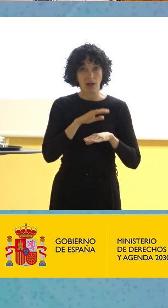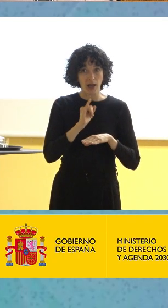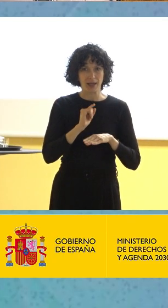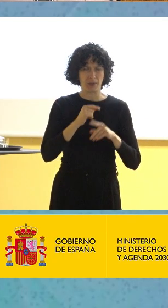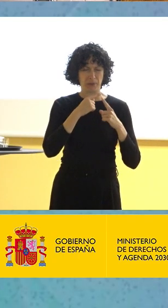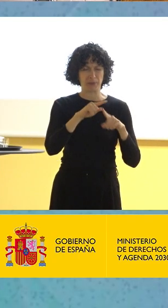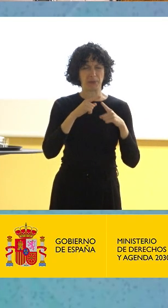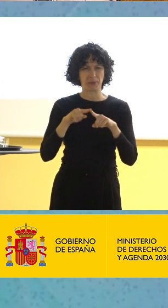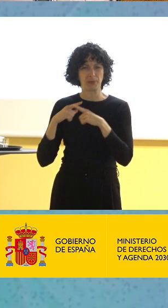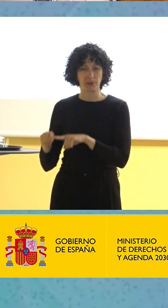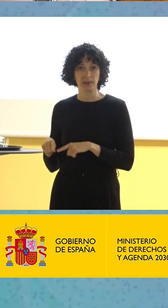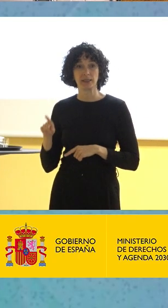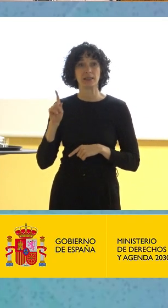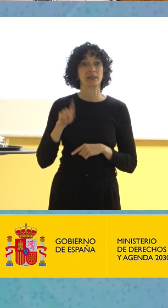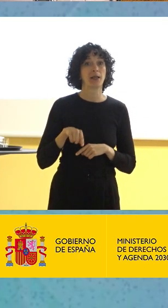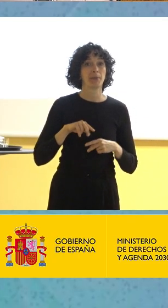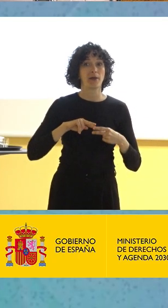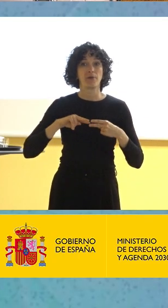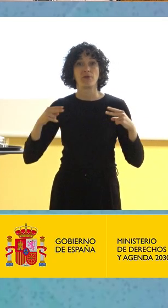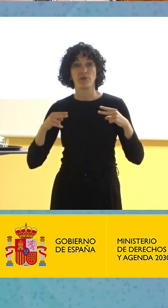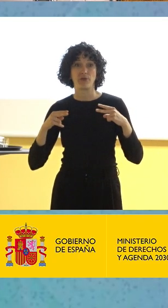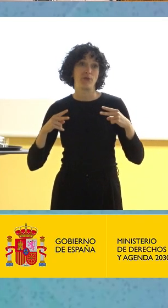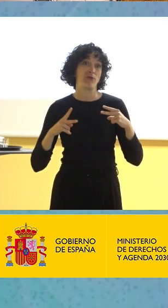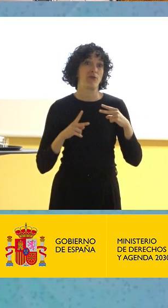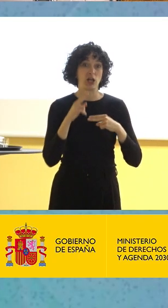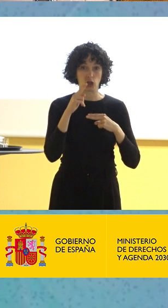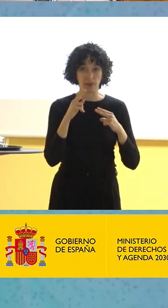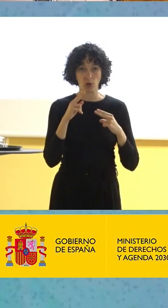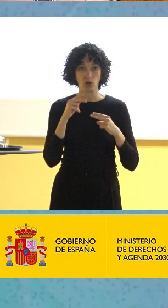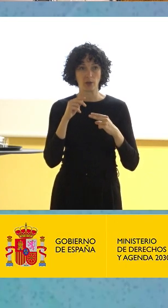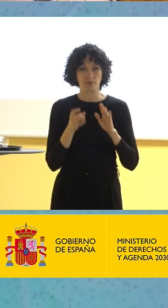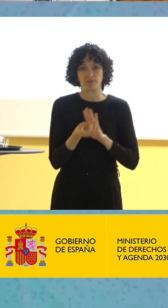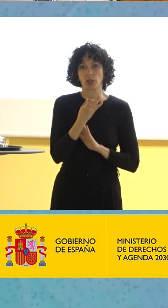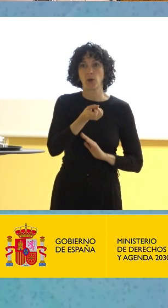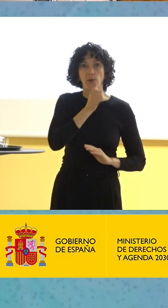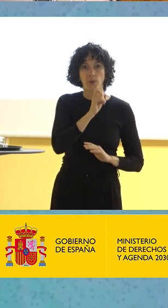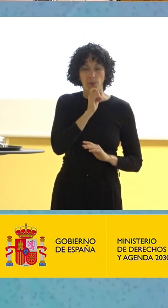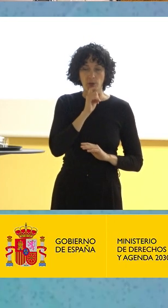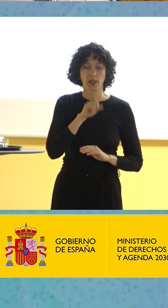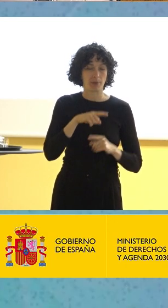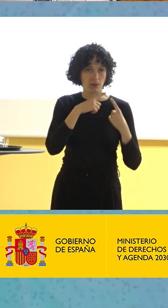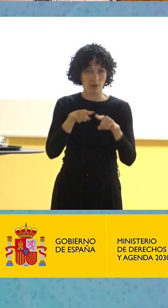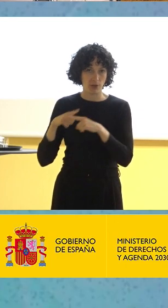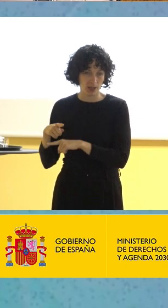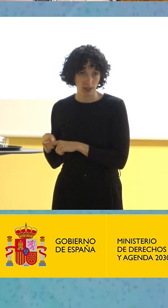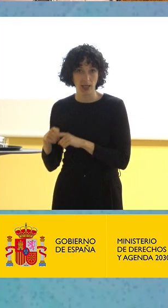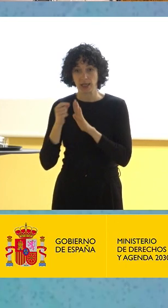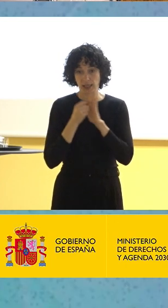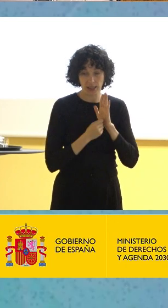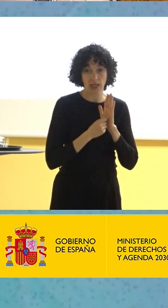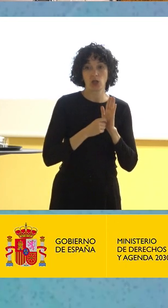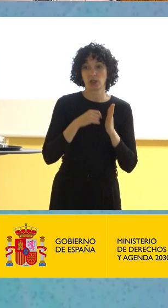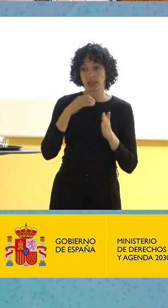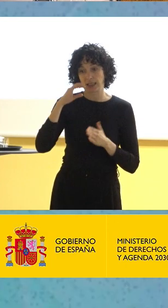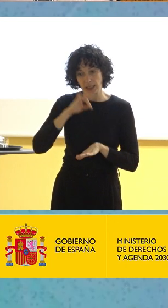también la diversidad fenotípica de cómo se manifiestan y, bueno, pues cómo establecer criterios clínicos para ensayos clínicos,